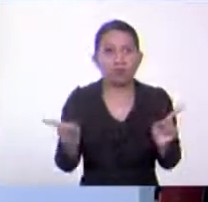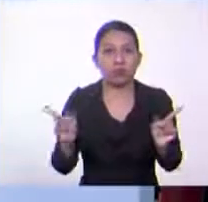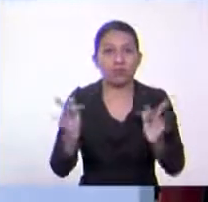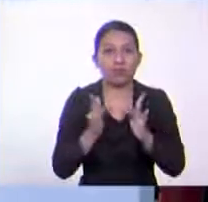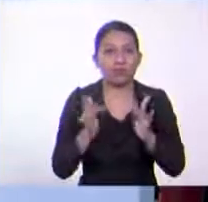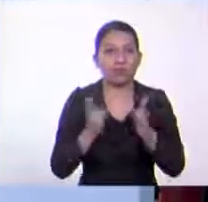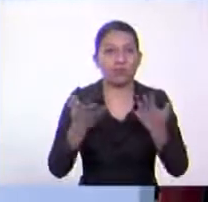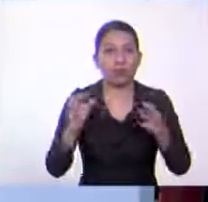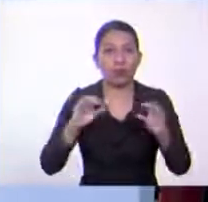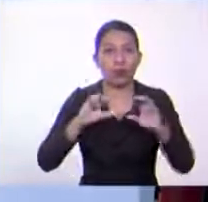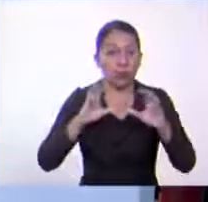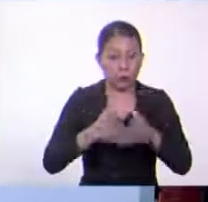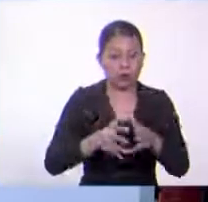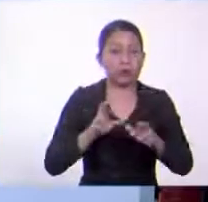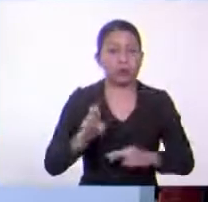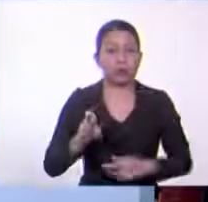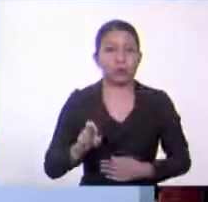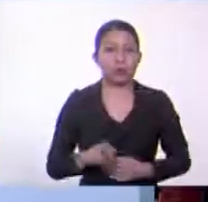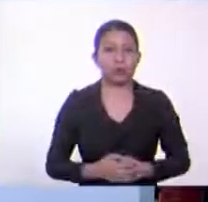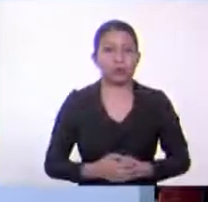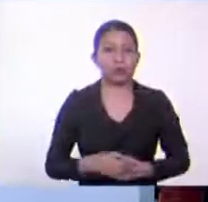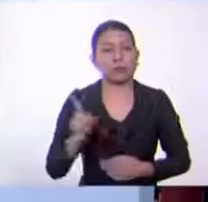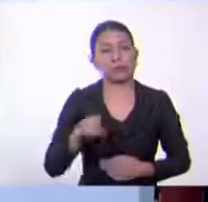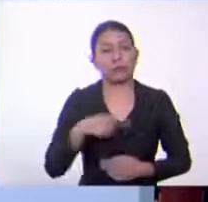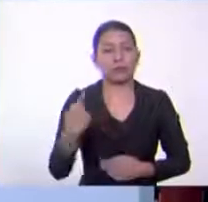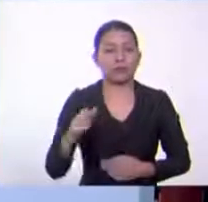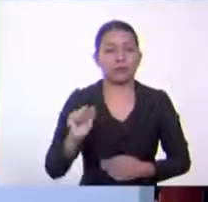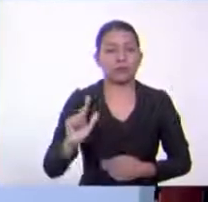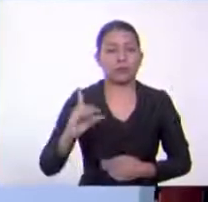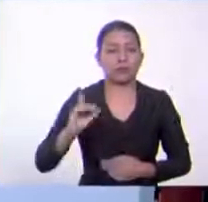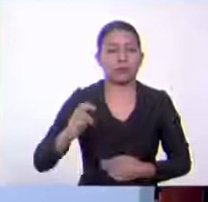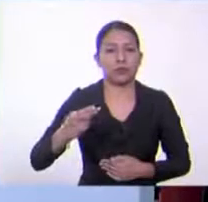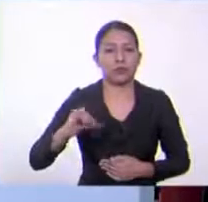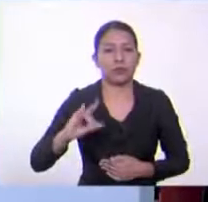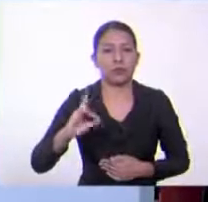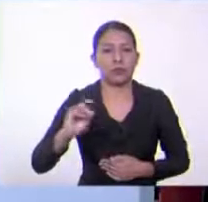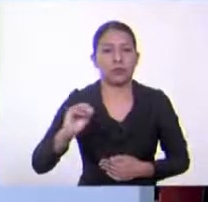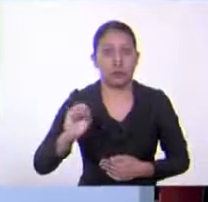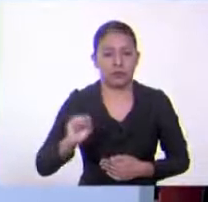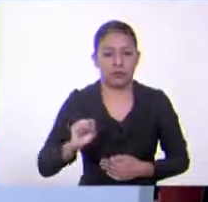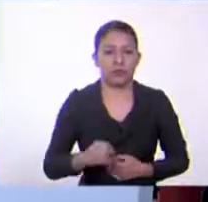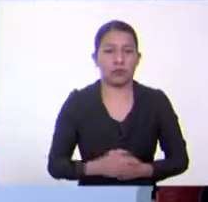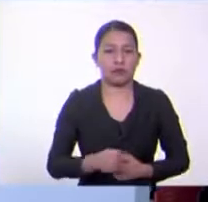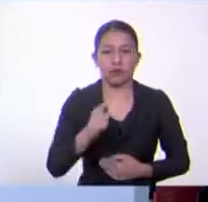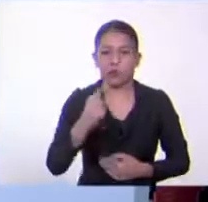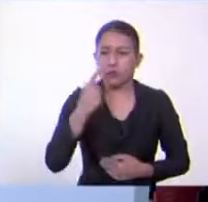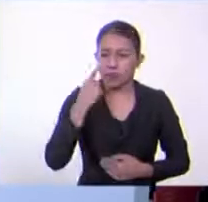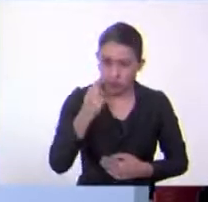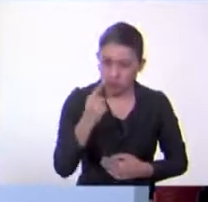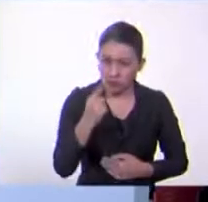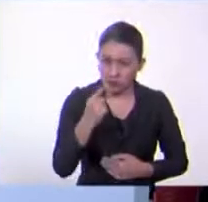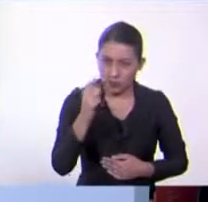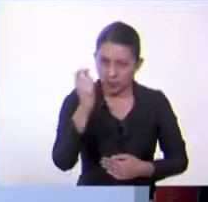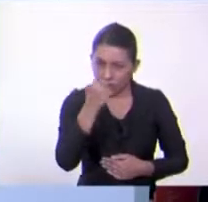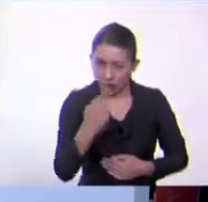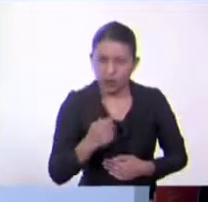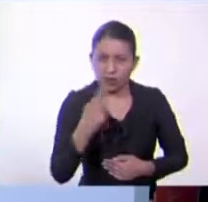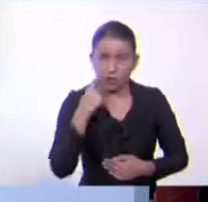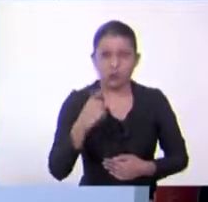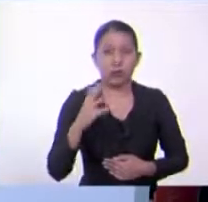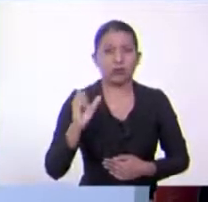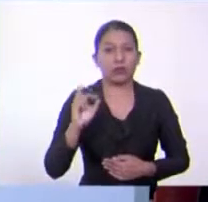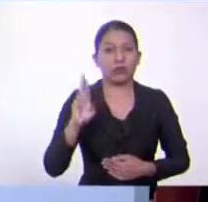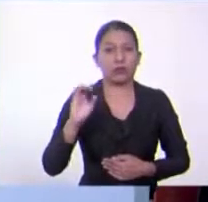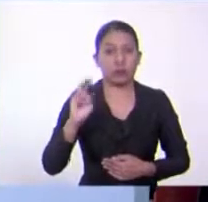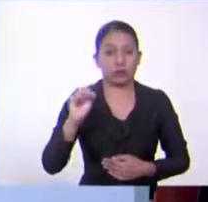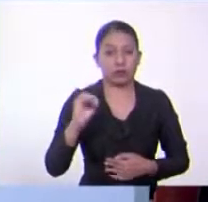R. Luego tenemos a los aldehídos. Si se fijan aquí, aparece un carbono